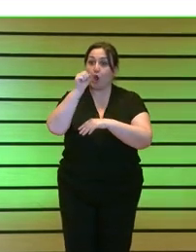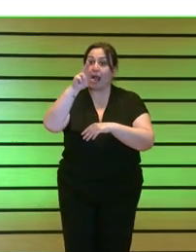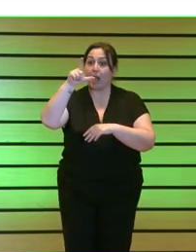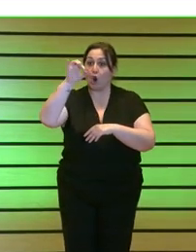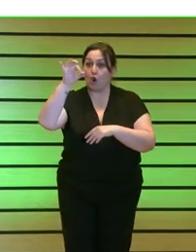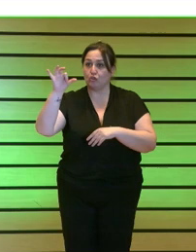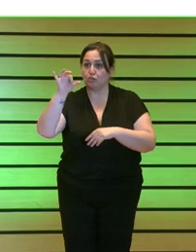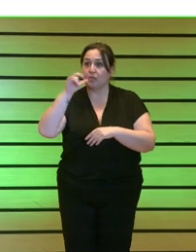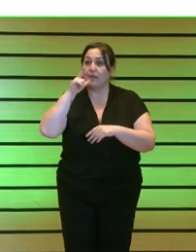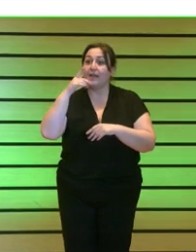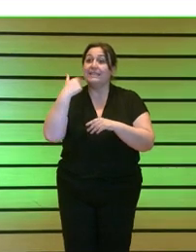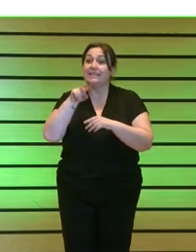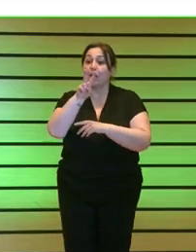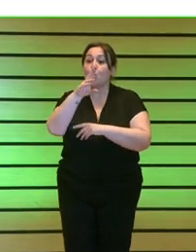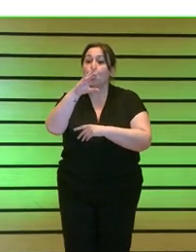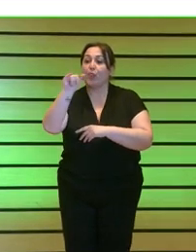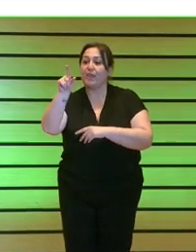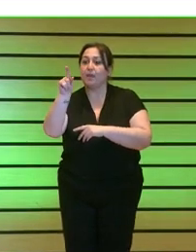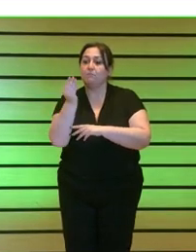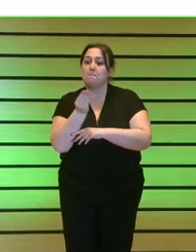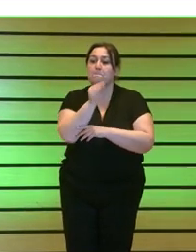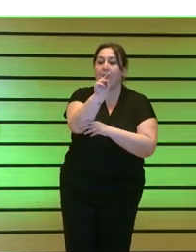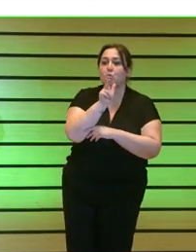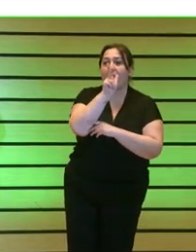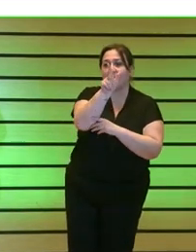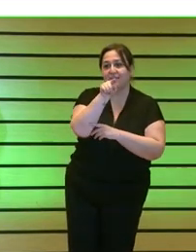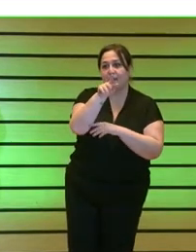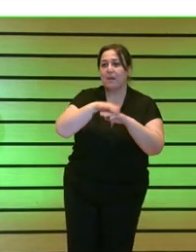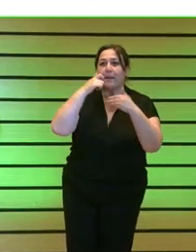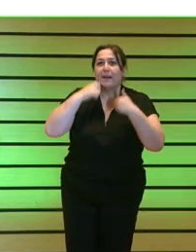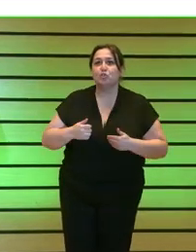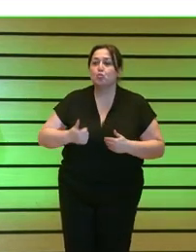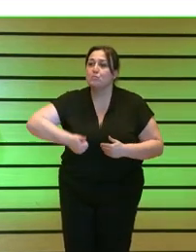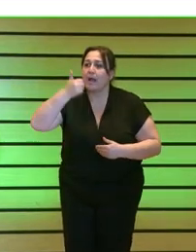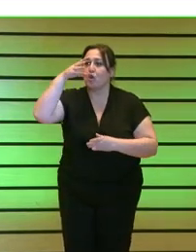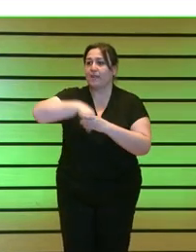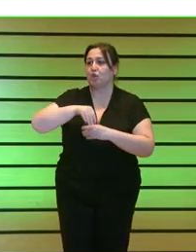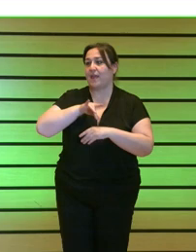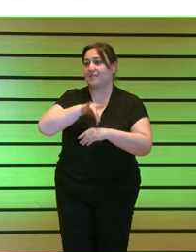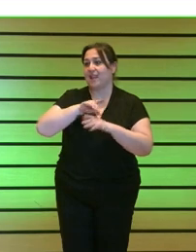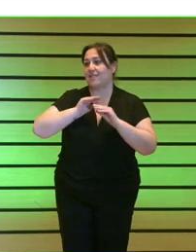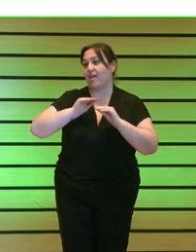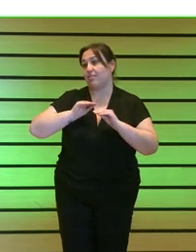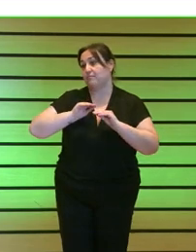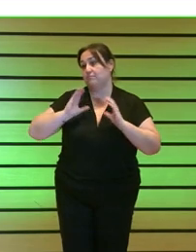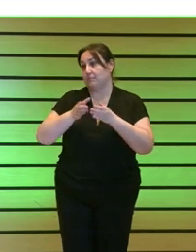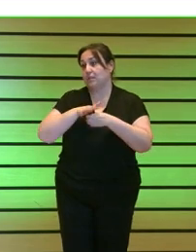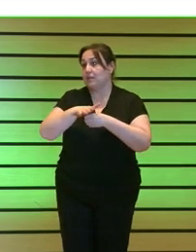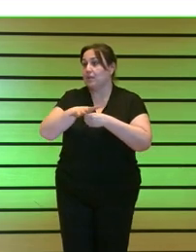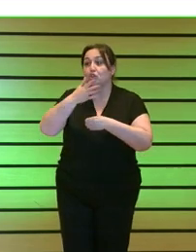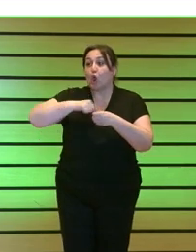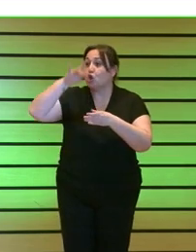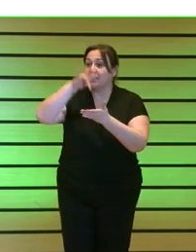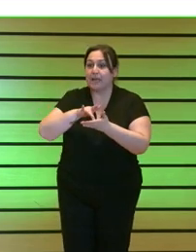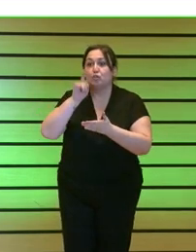poner una eche una H perdón a las ucis humanizando la sanidad algo que creo que todos estamos ahí que parece